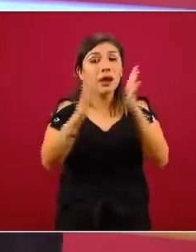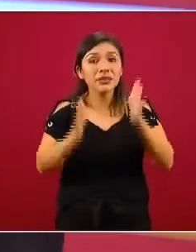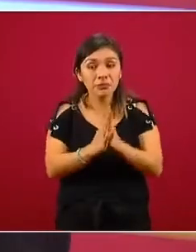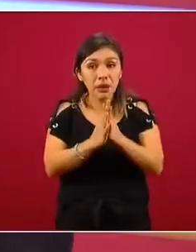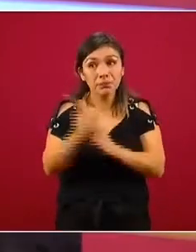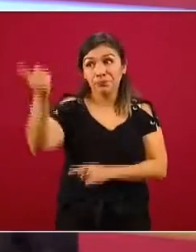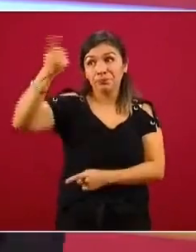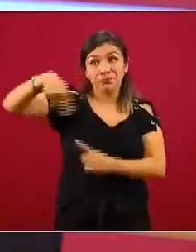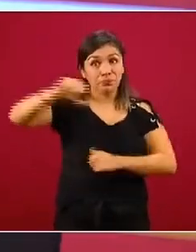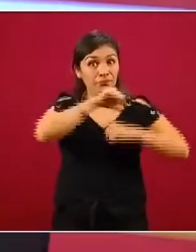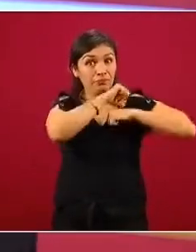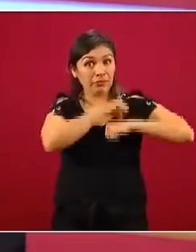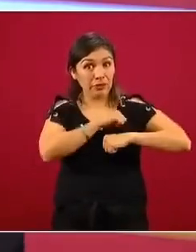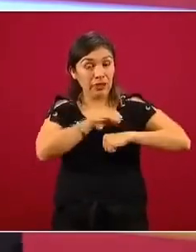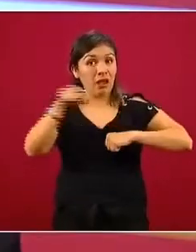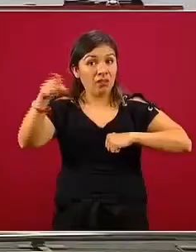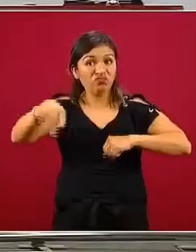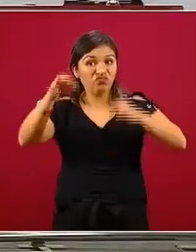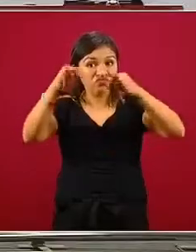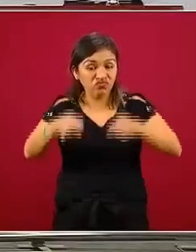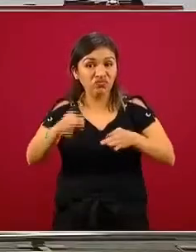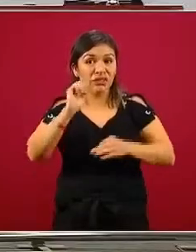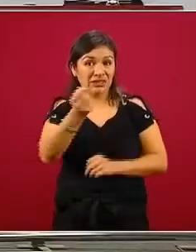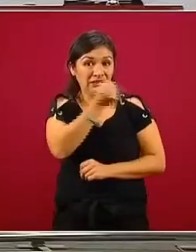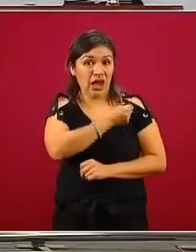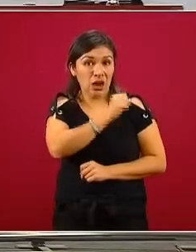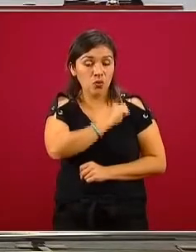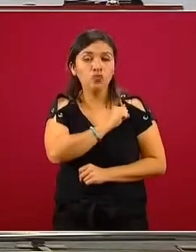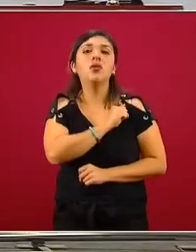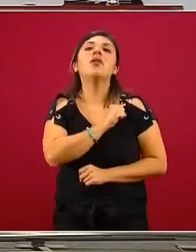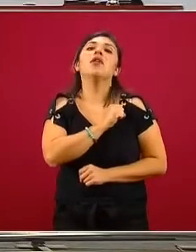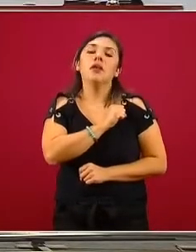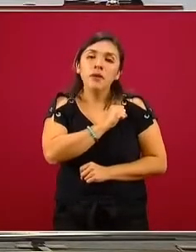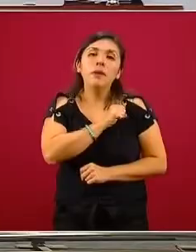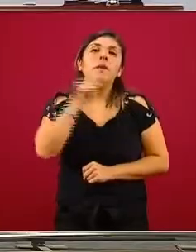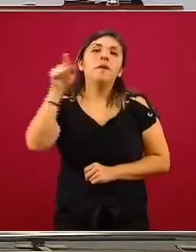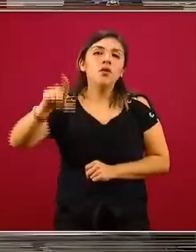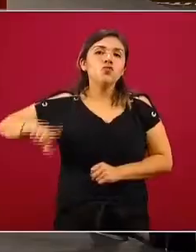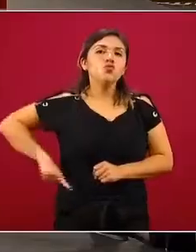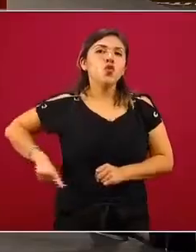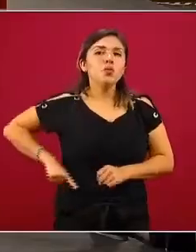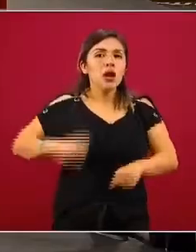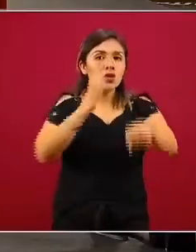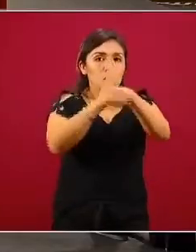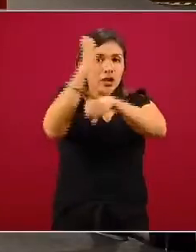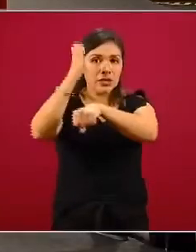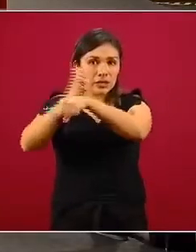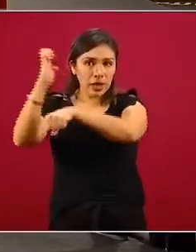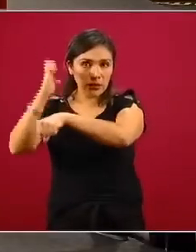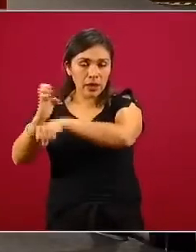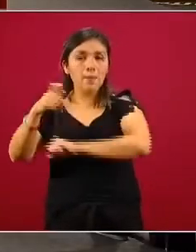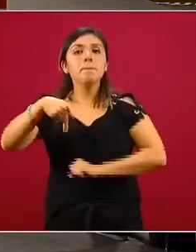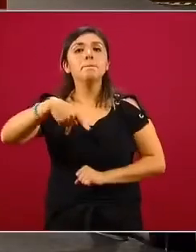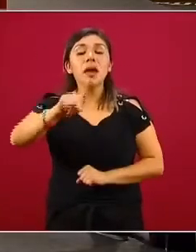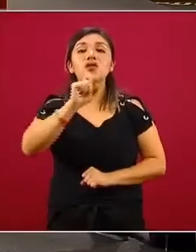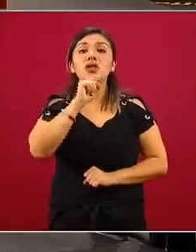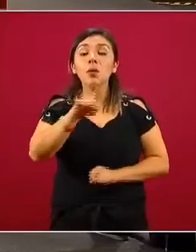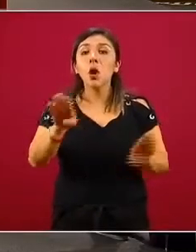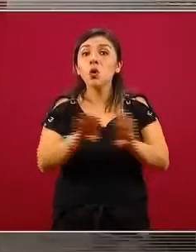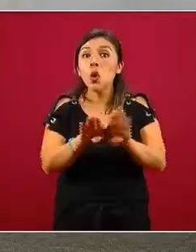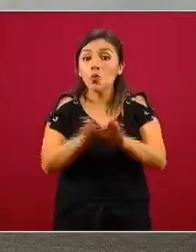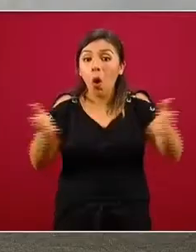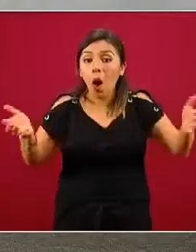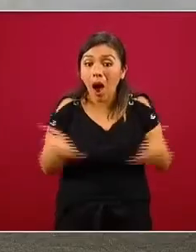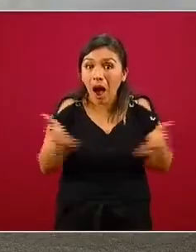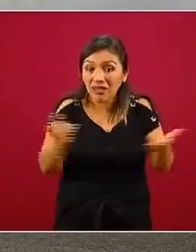las autoridades, quien formalmente es autoridad sanitaria son los gobiernos estatales, pero desde luego la ejecución